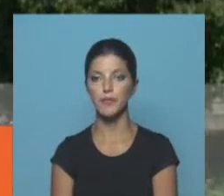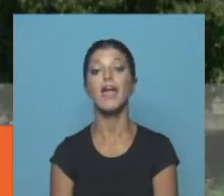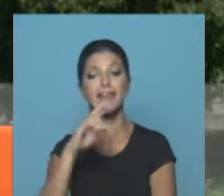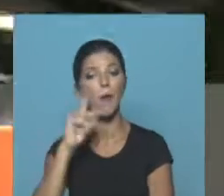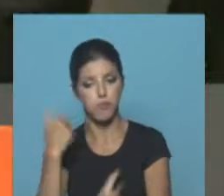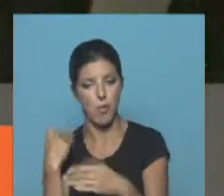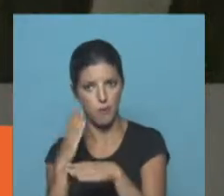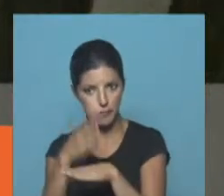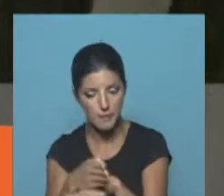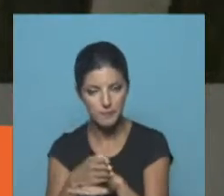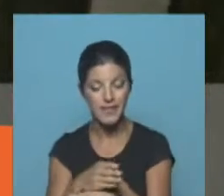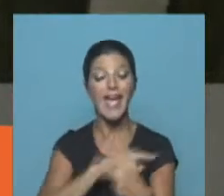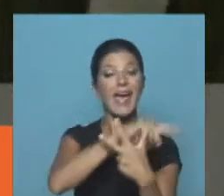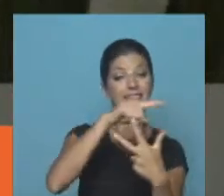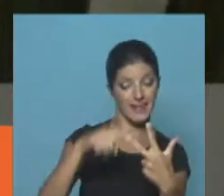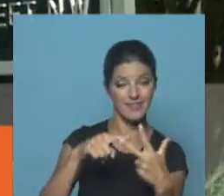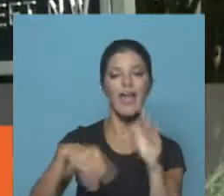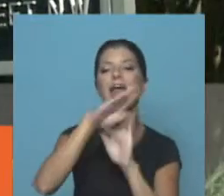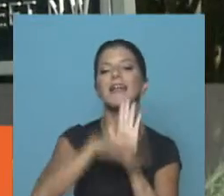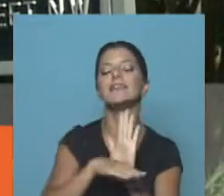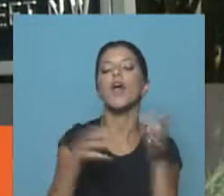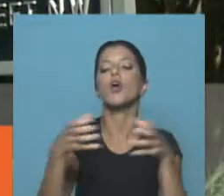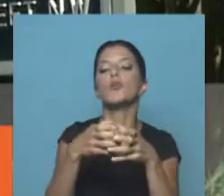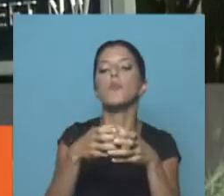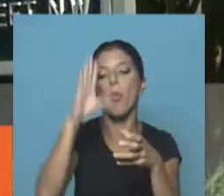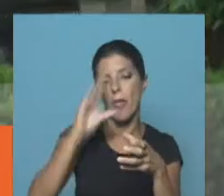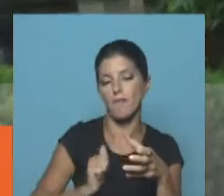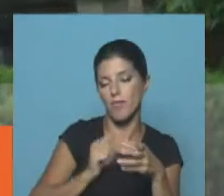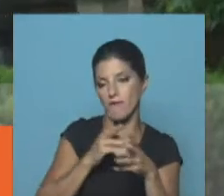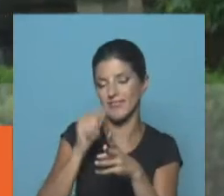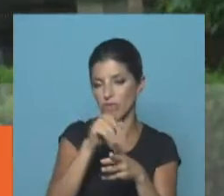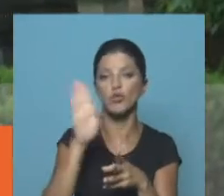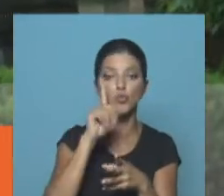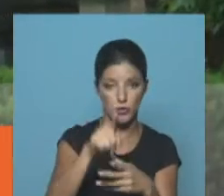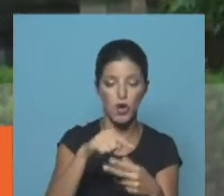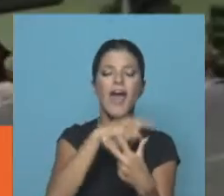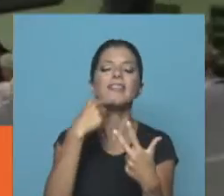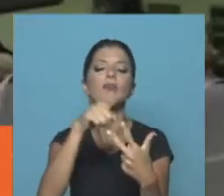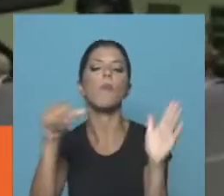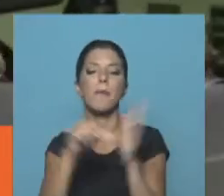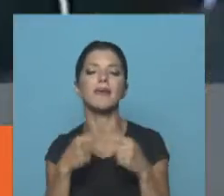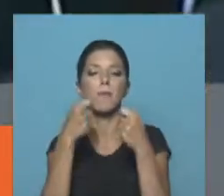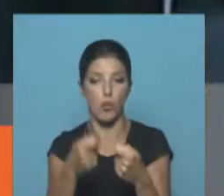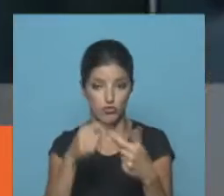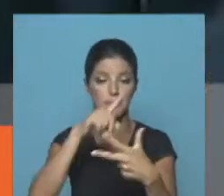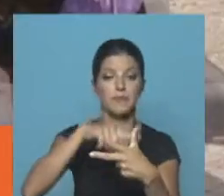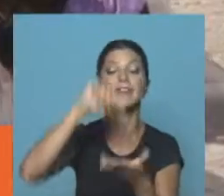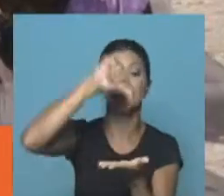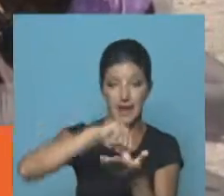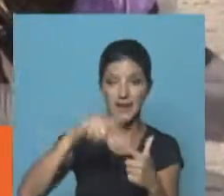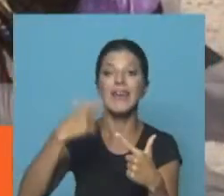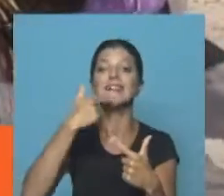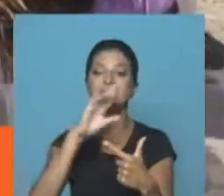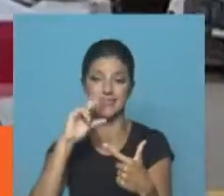están contemplados en la polémica lista del Departamento de Estado sobre países que apoyan el terrorismo: Irán, Siria y